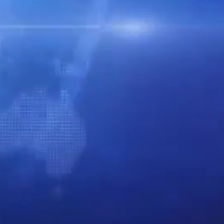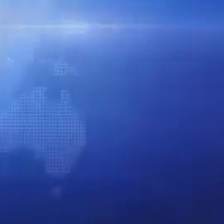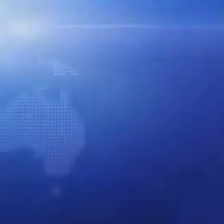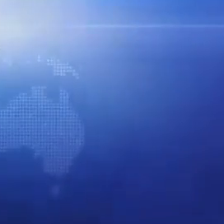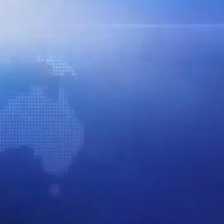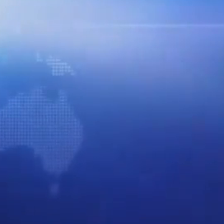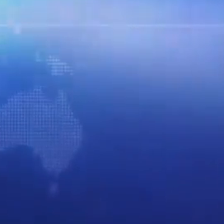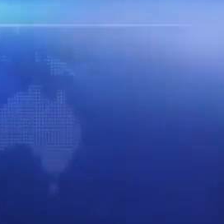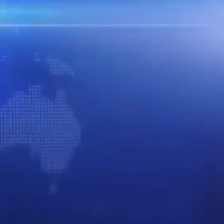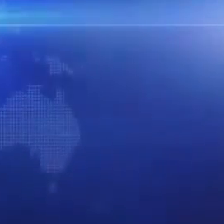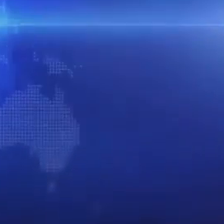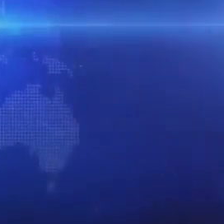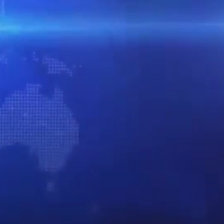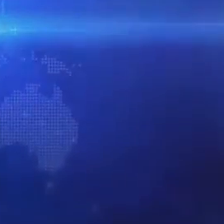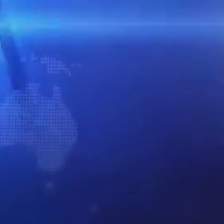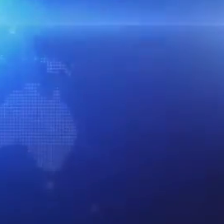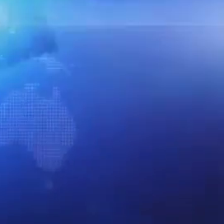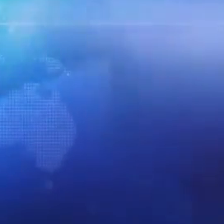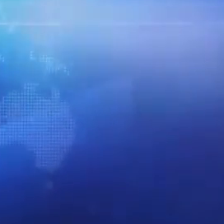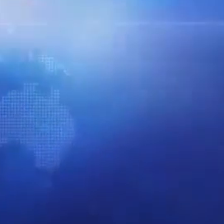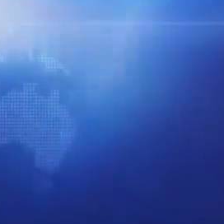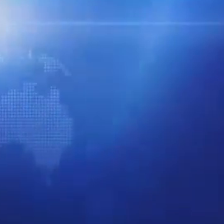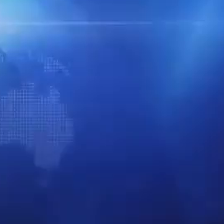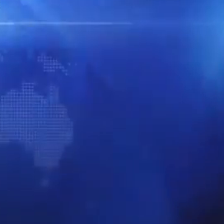Enlace Noticias, lo que usted quiere ver.